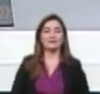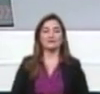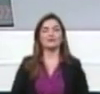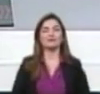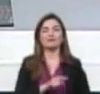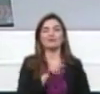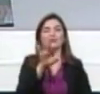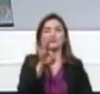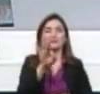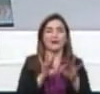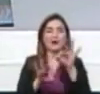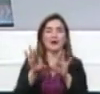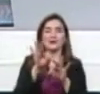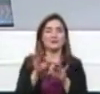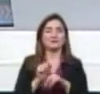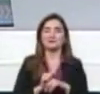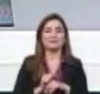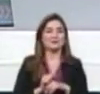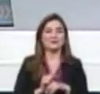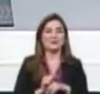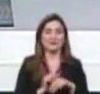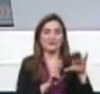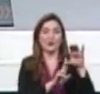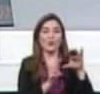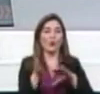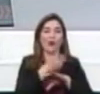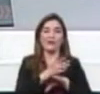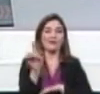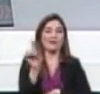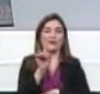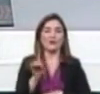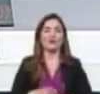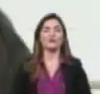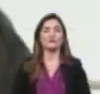no fueron elegidos por el antecesado ni por el anterior a este.